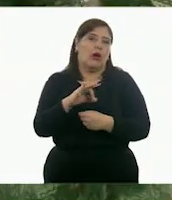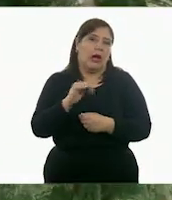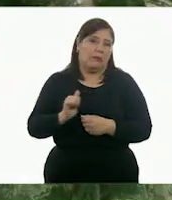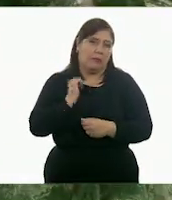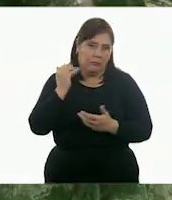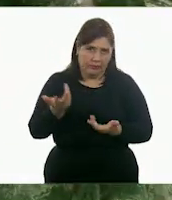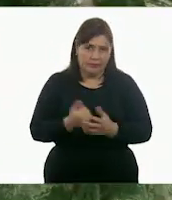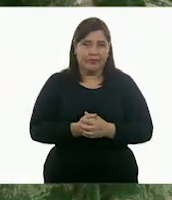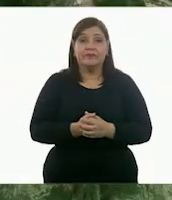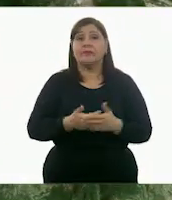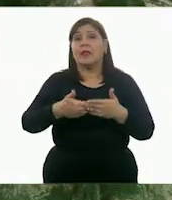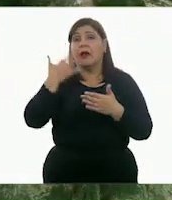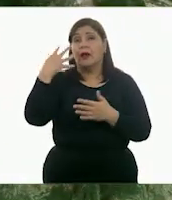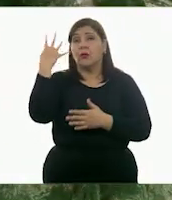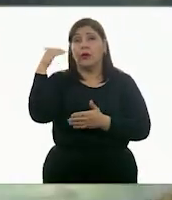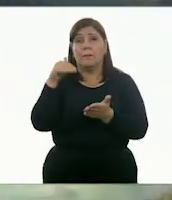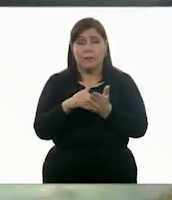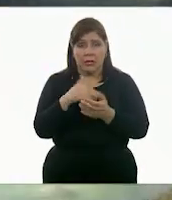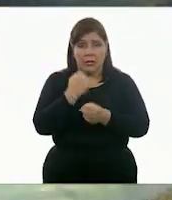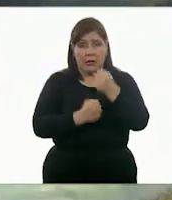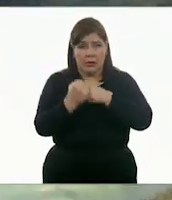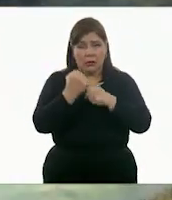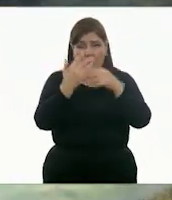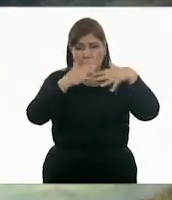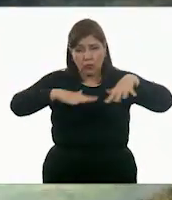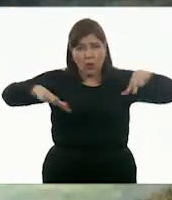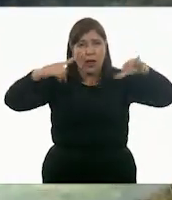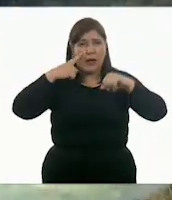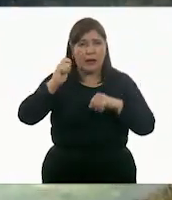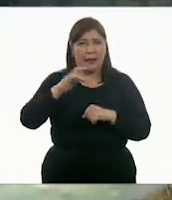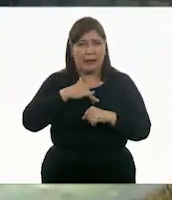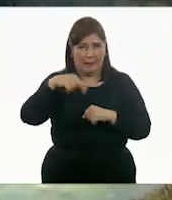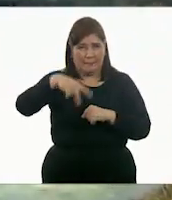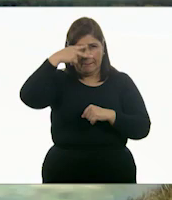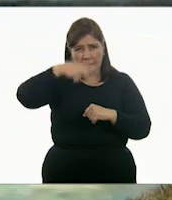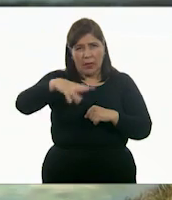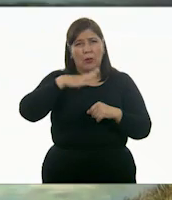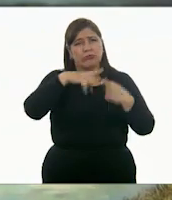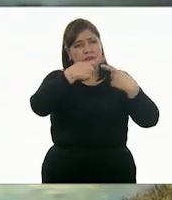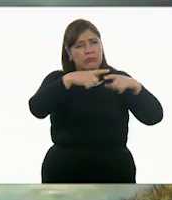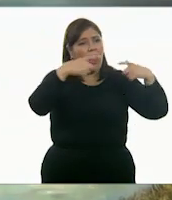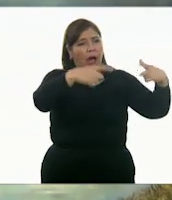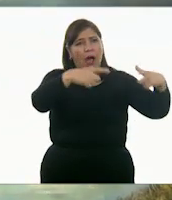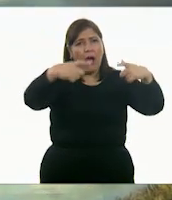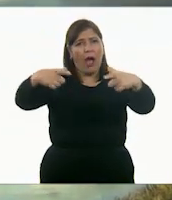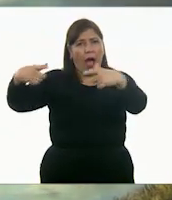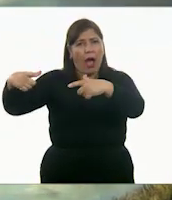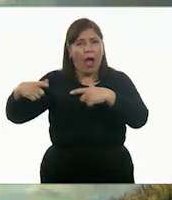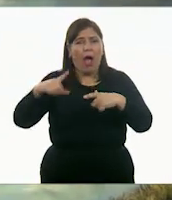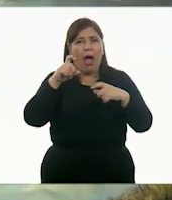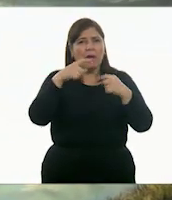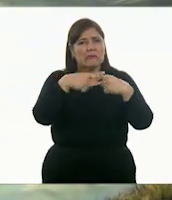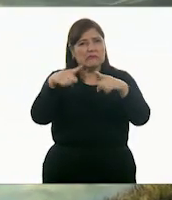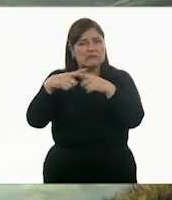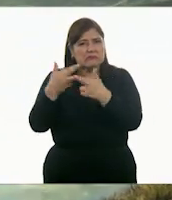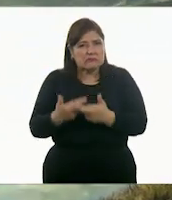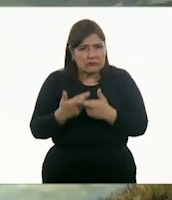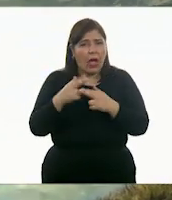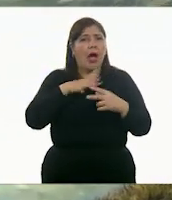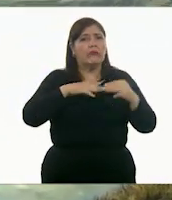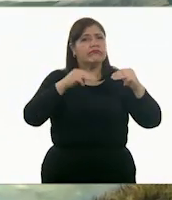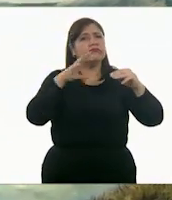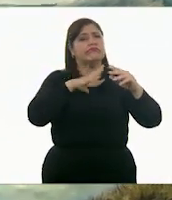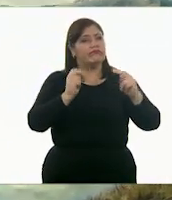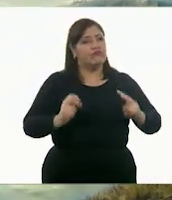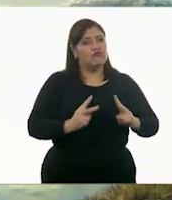Hace 14,000 años, la Cuenca de México era un extenso sistema de lagos y humedales, rodeado por volcanes